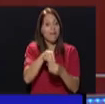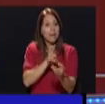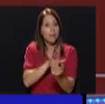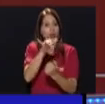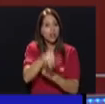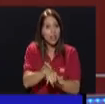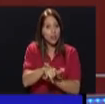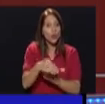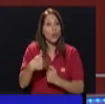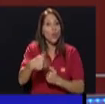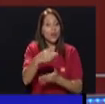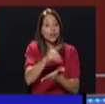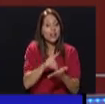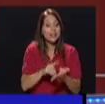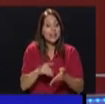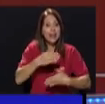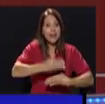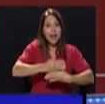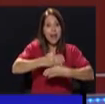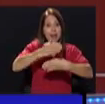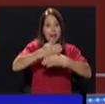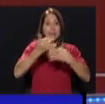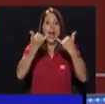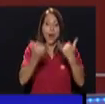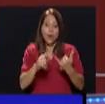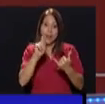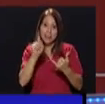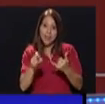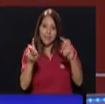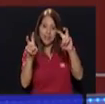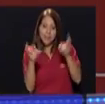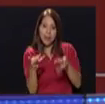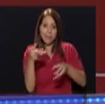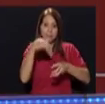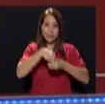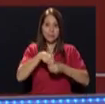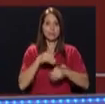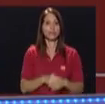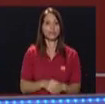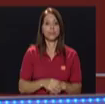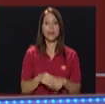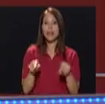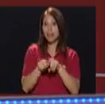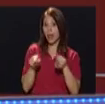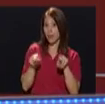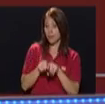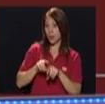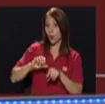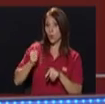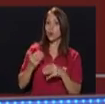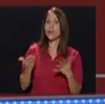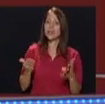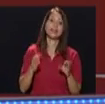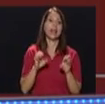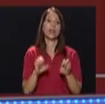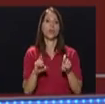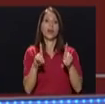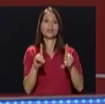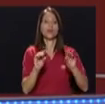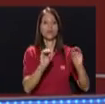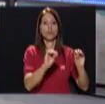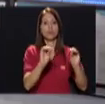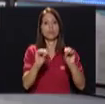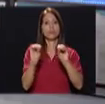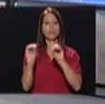de diseñarse las infraestructuras sin tener esa nueva variable en el diseño. Y eso yo creo que también